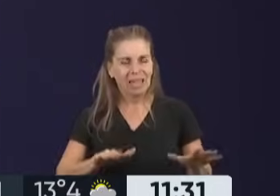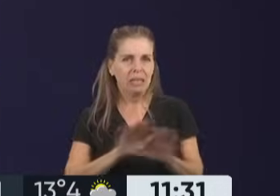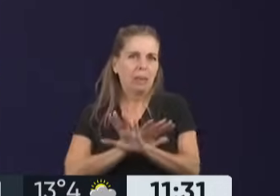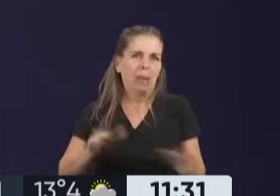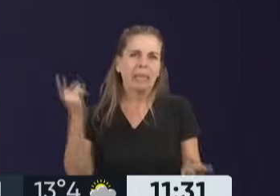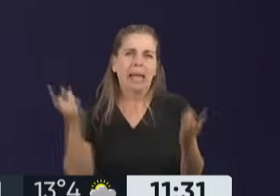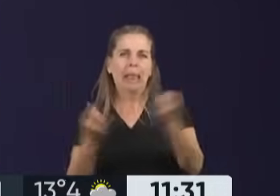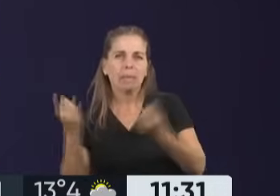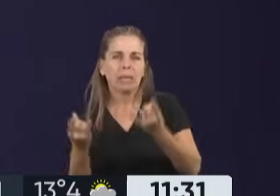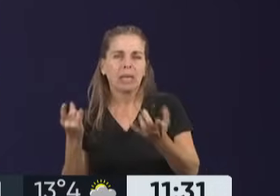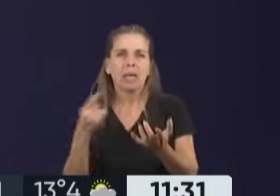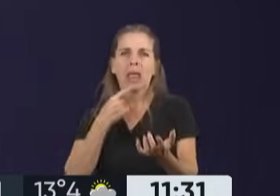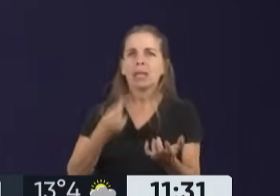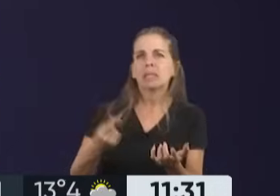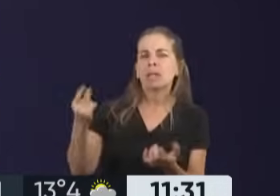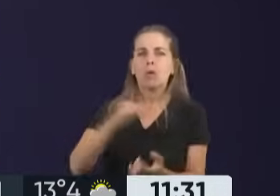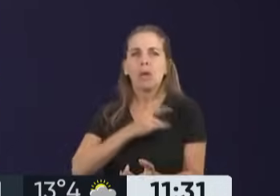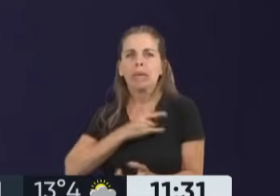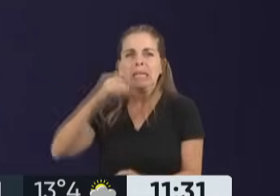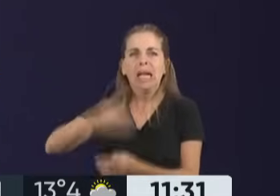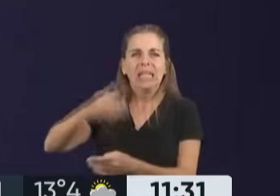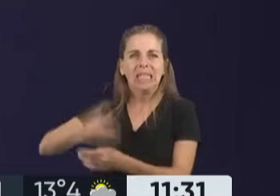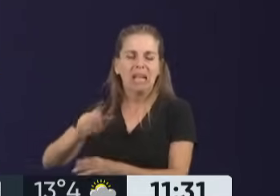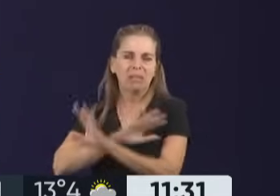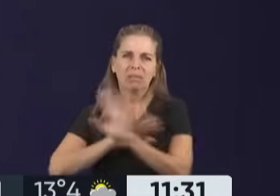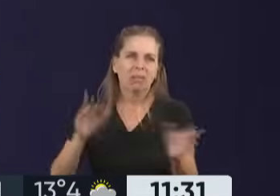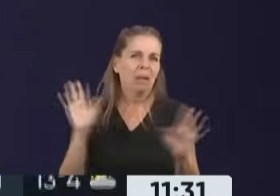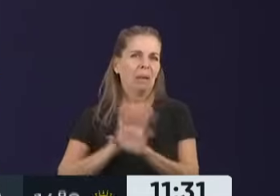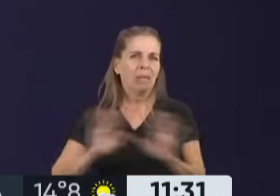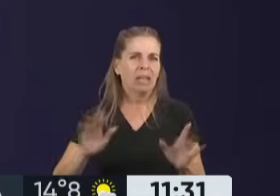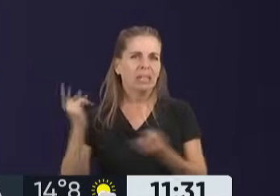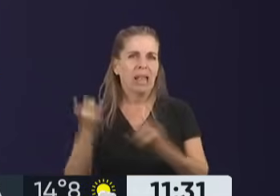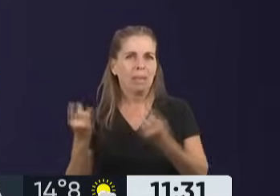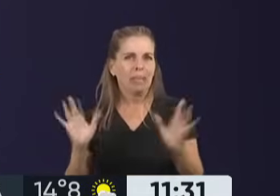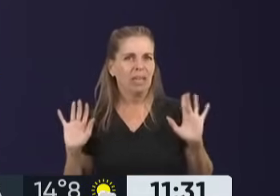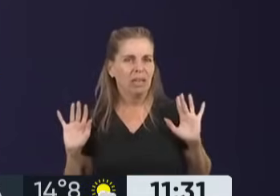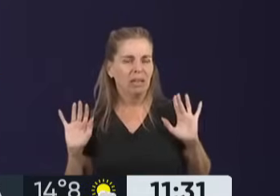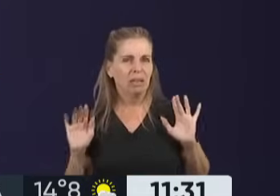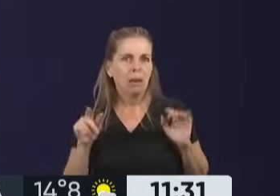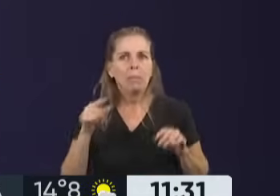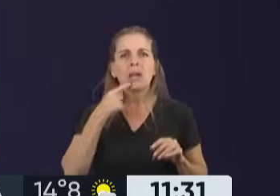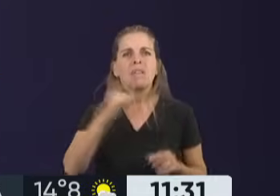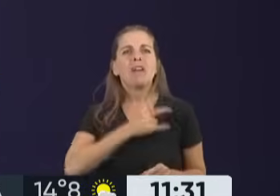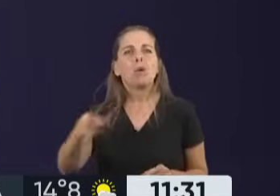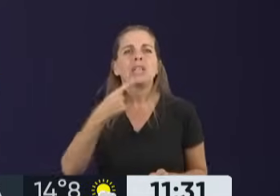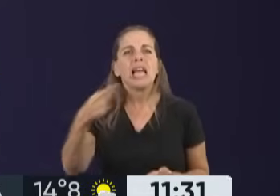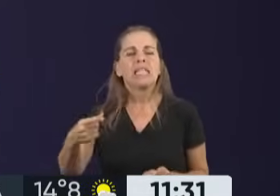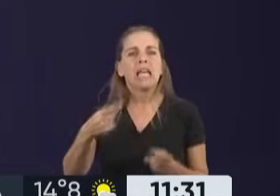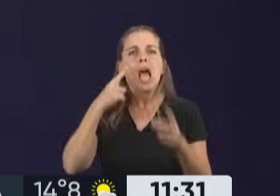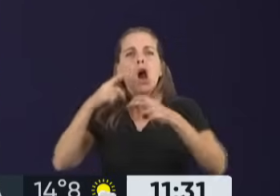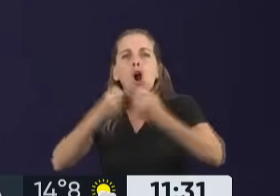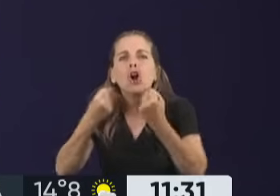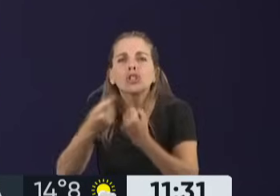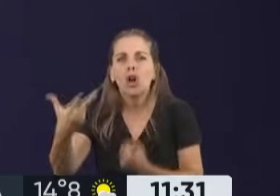farsa de cerrar las universidades, terminemos con la farsa de a mí no me auditan porque soy autárquico. No, a